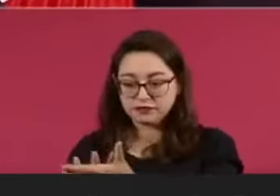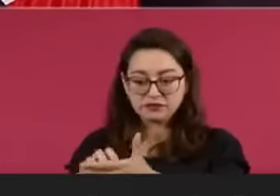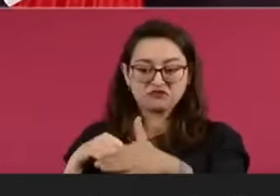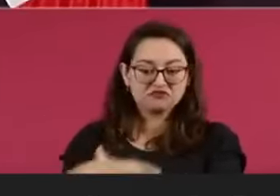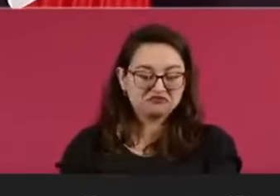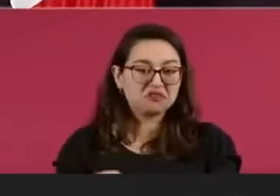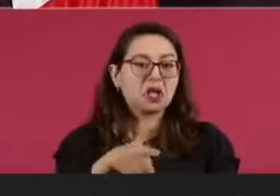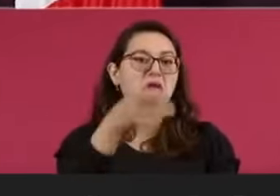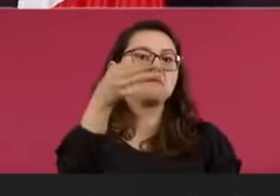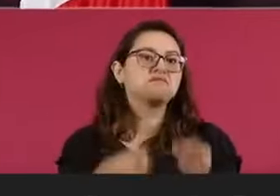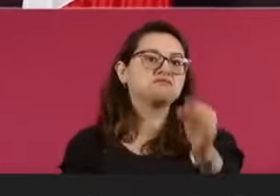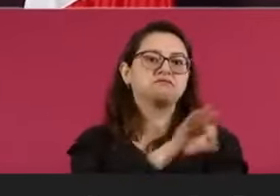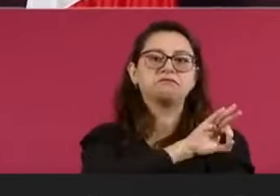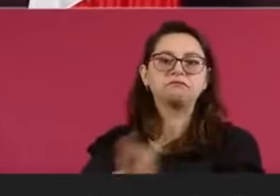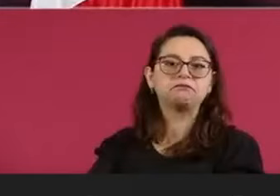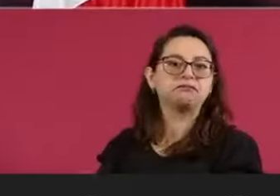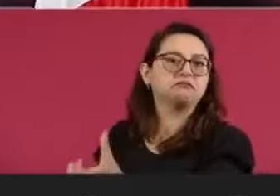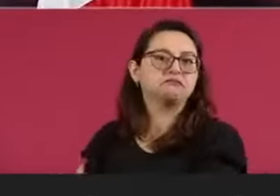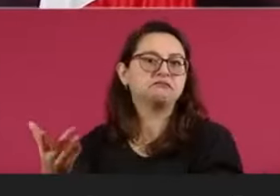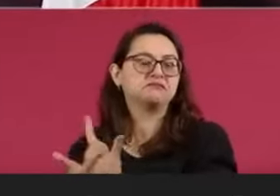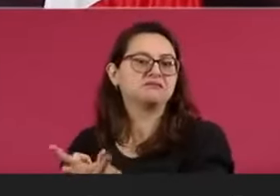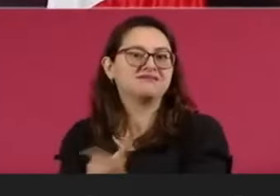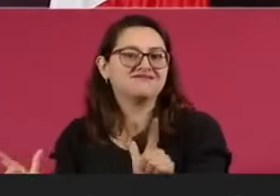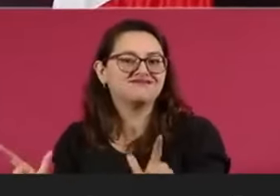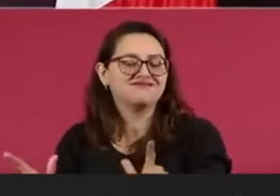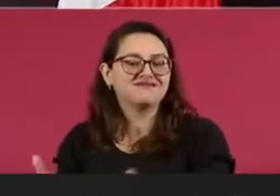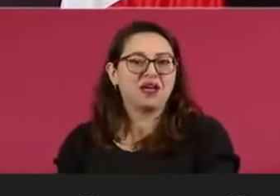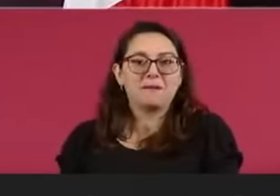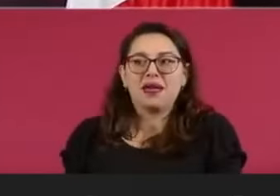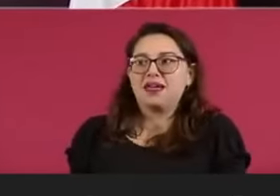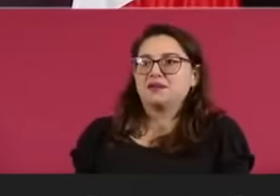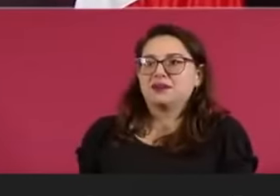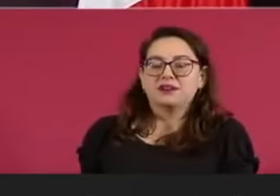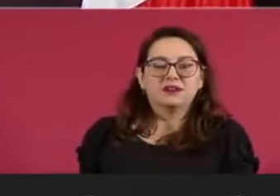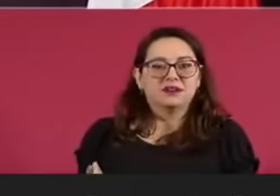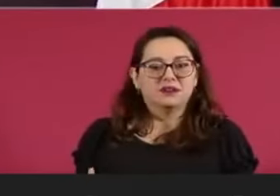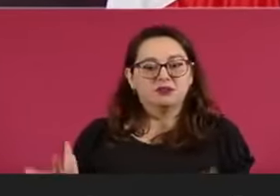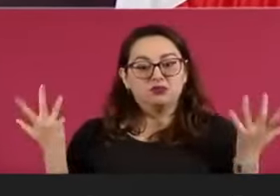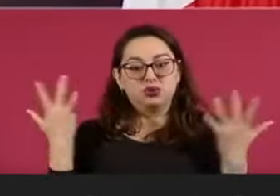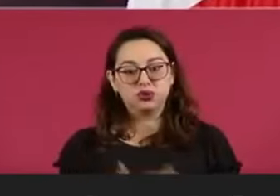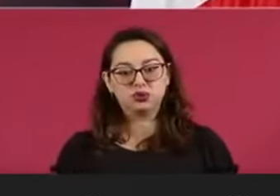porque como el Poder Judicial ya se descaró